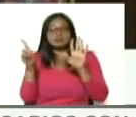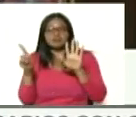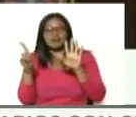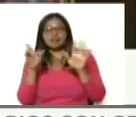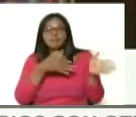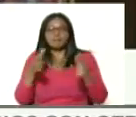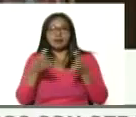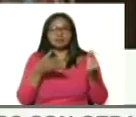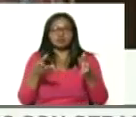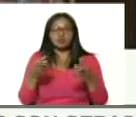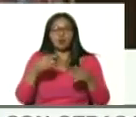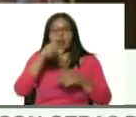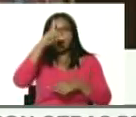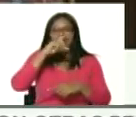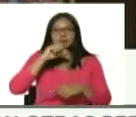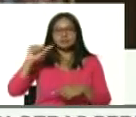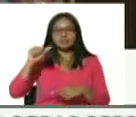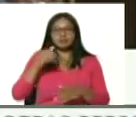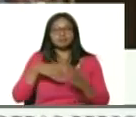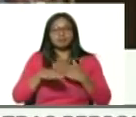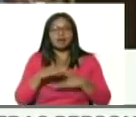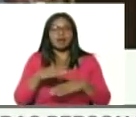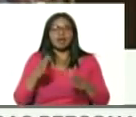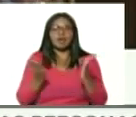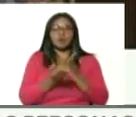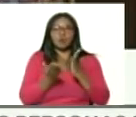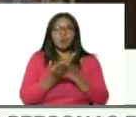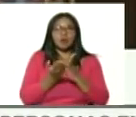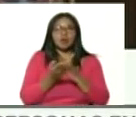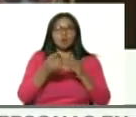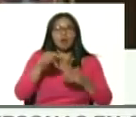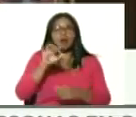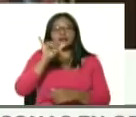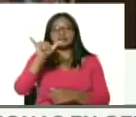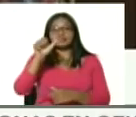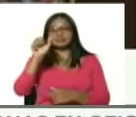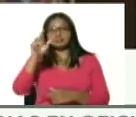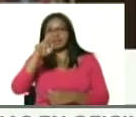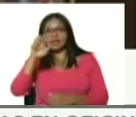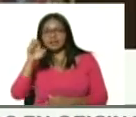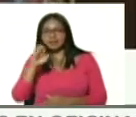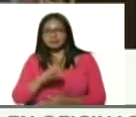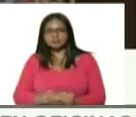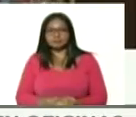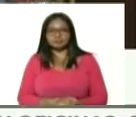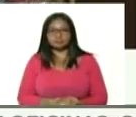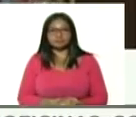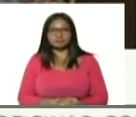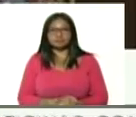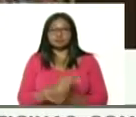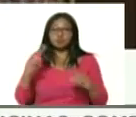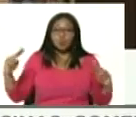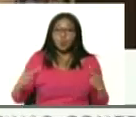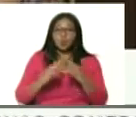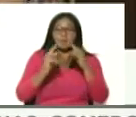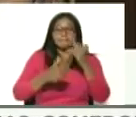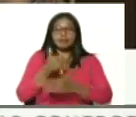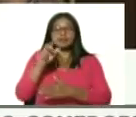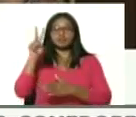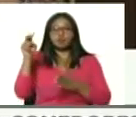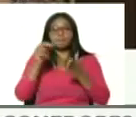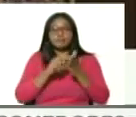aniversario de la salida de la escuela cárcel de Yare, de nuestro comandante Chávez, hacer un gran encuentro con más de